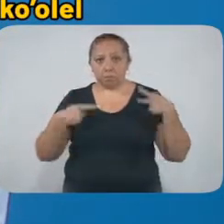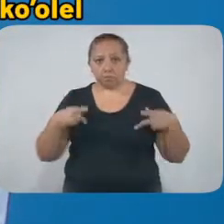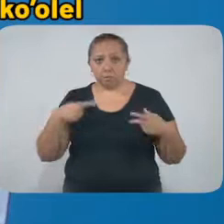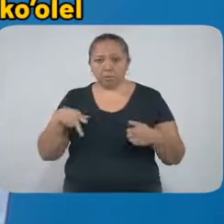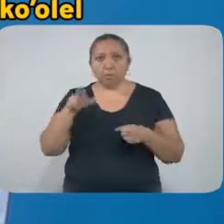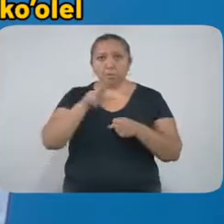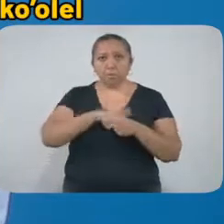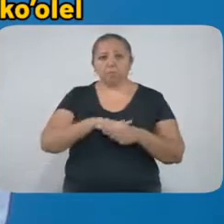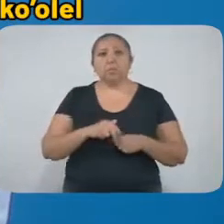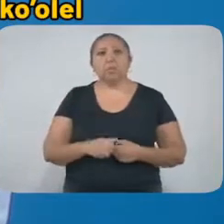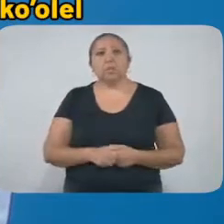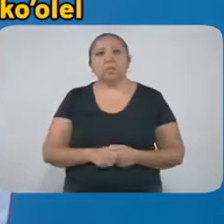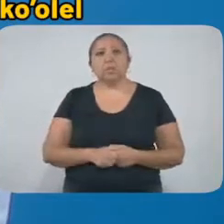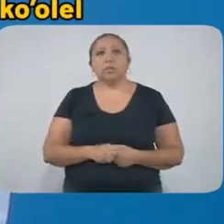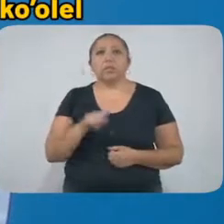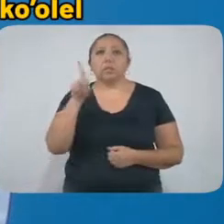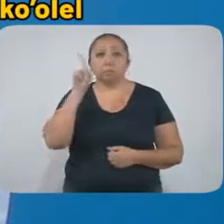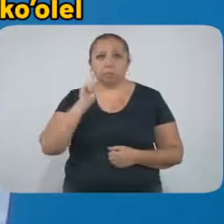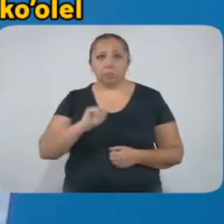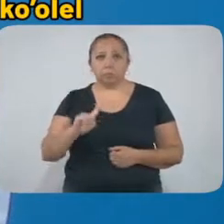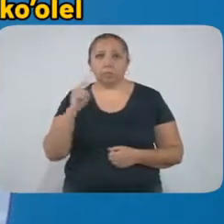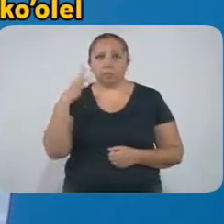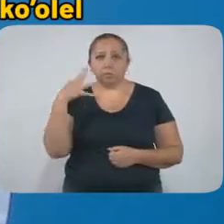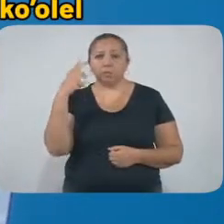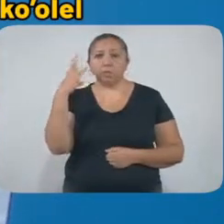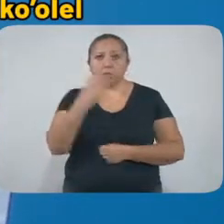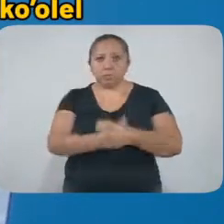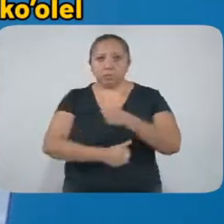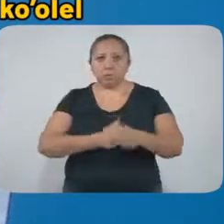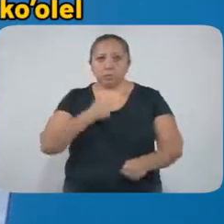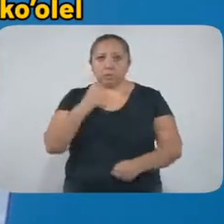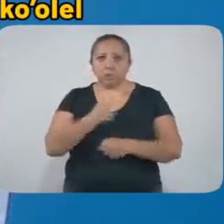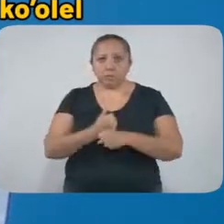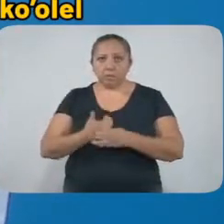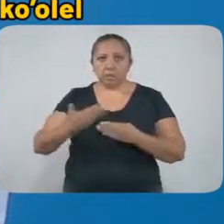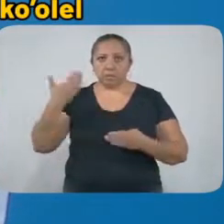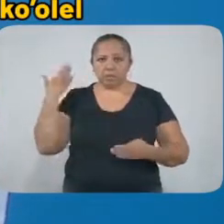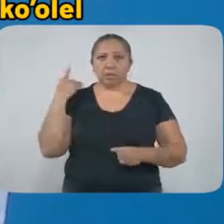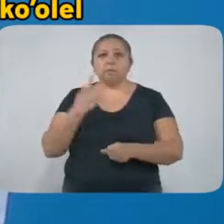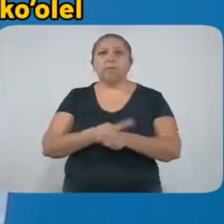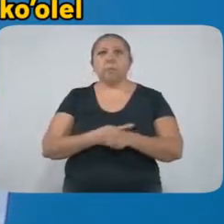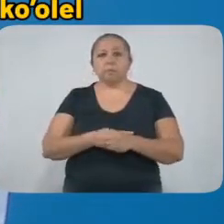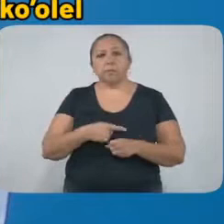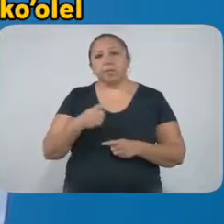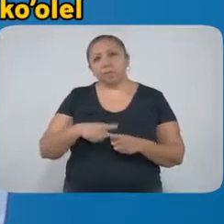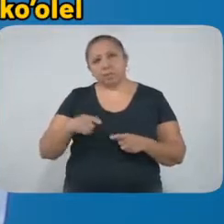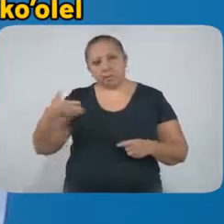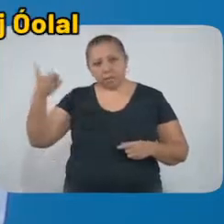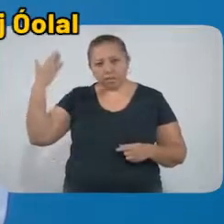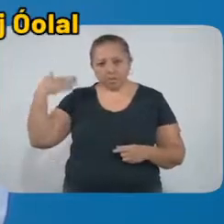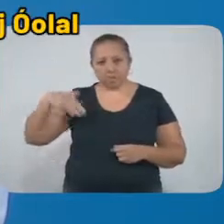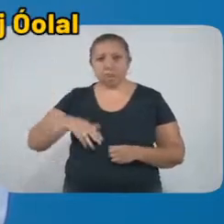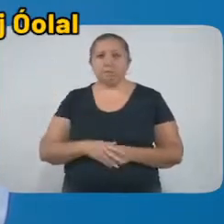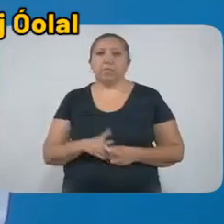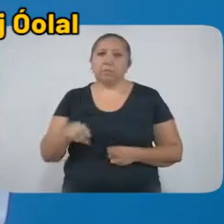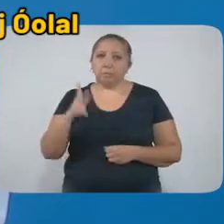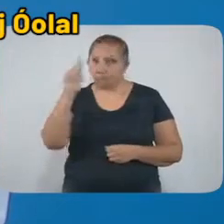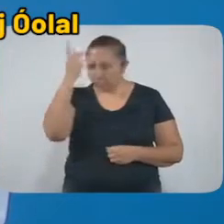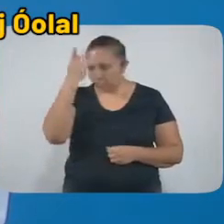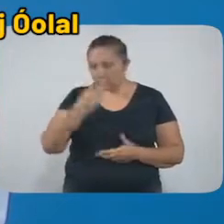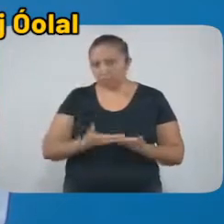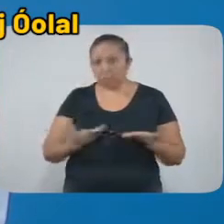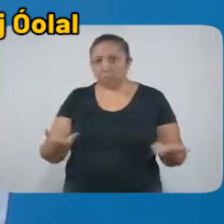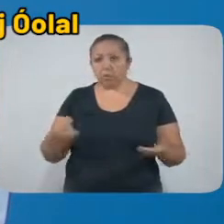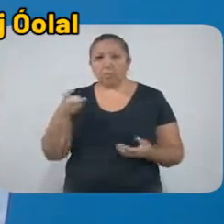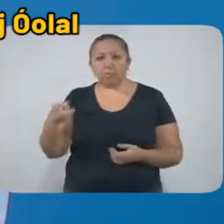estaba hospitalizada. Se trata de una mujer de 53 años con antecedentes de enfermedades crónico-degenerativas. Tras la confirmación